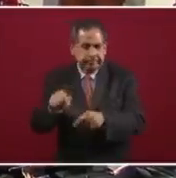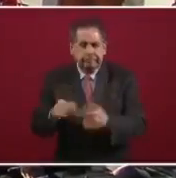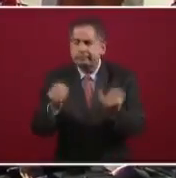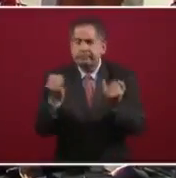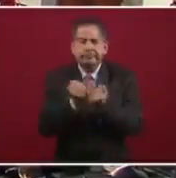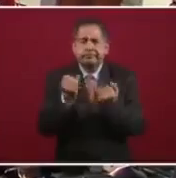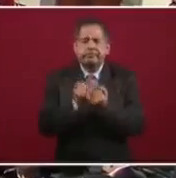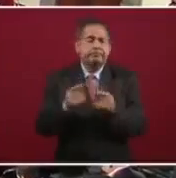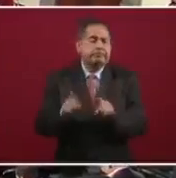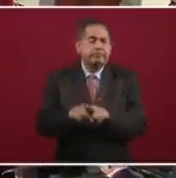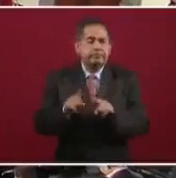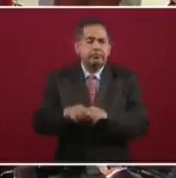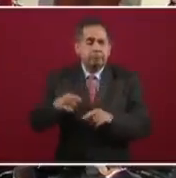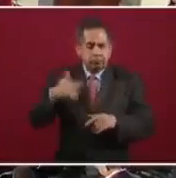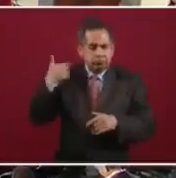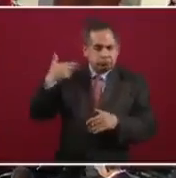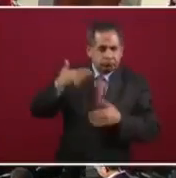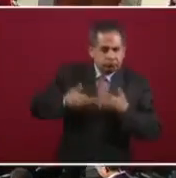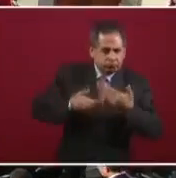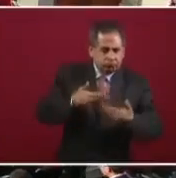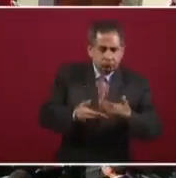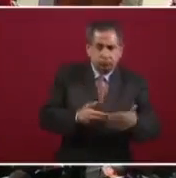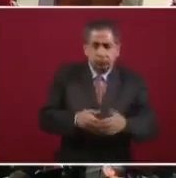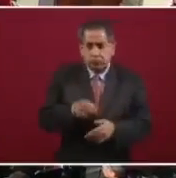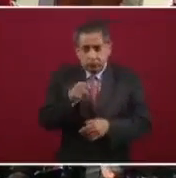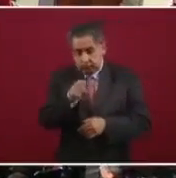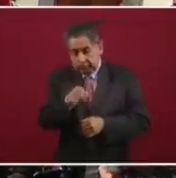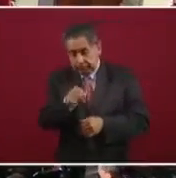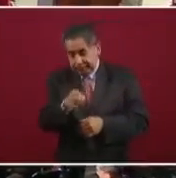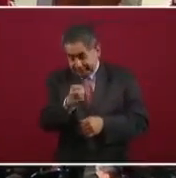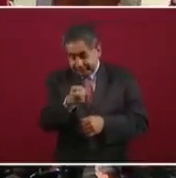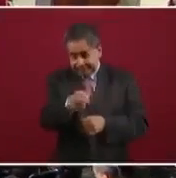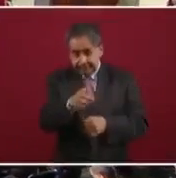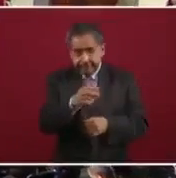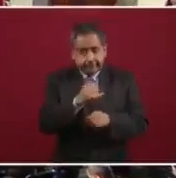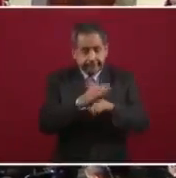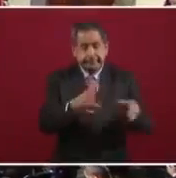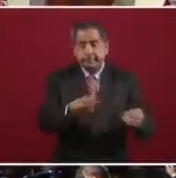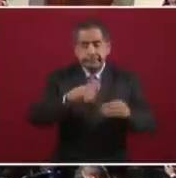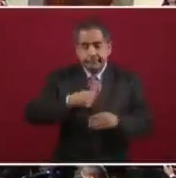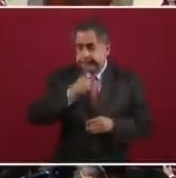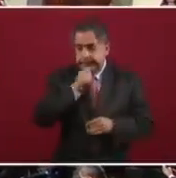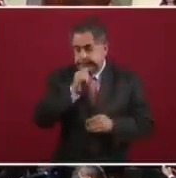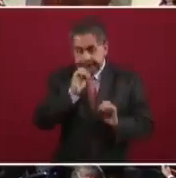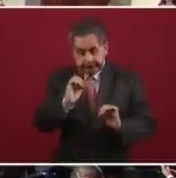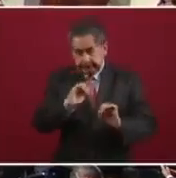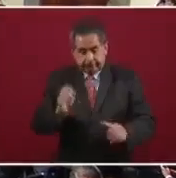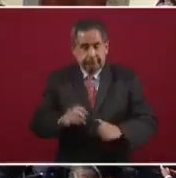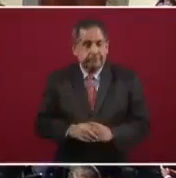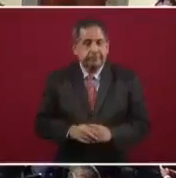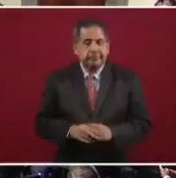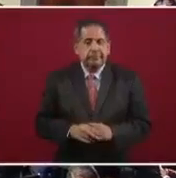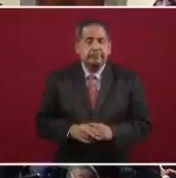se venía haciendo. Yo no estaba informado.